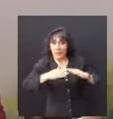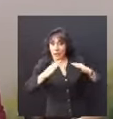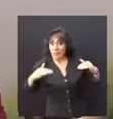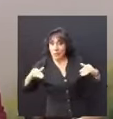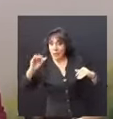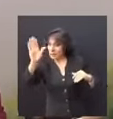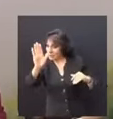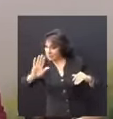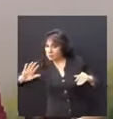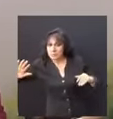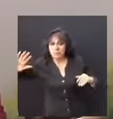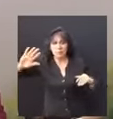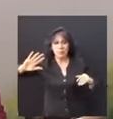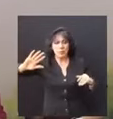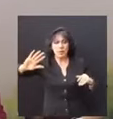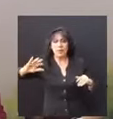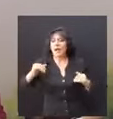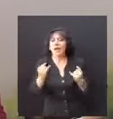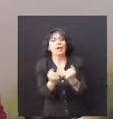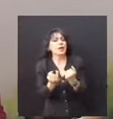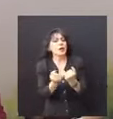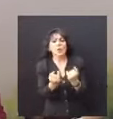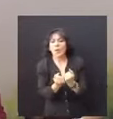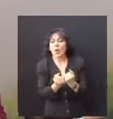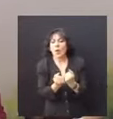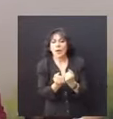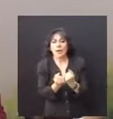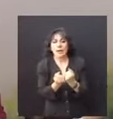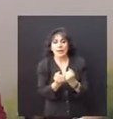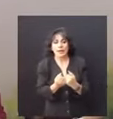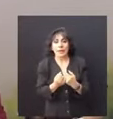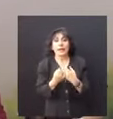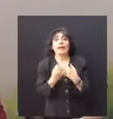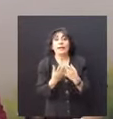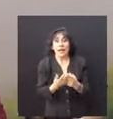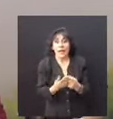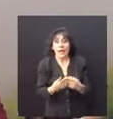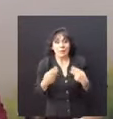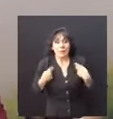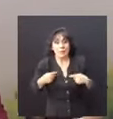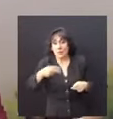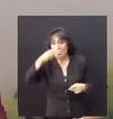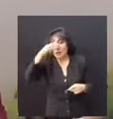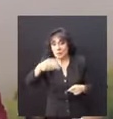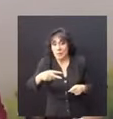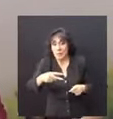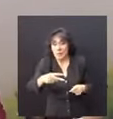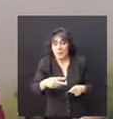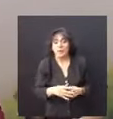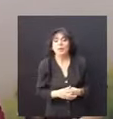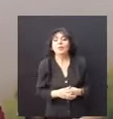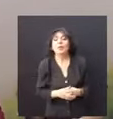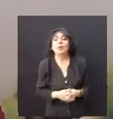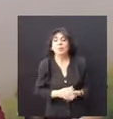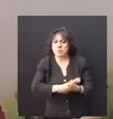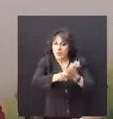Caribe, el grito de todo México es continuar con la transformación. Y es